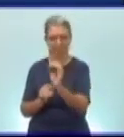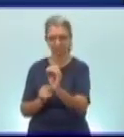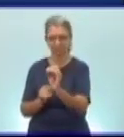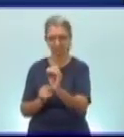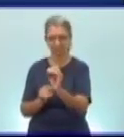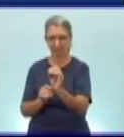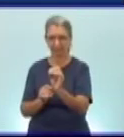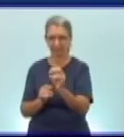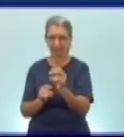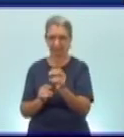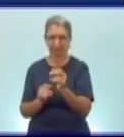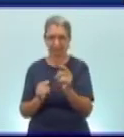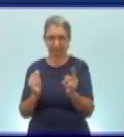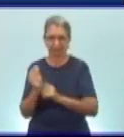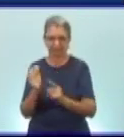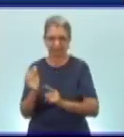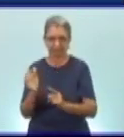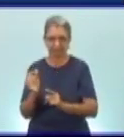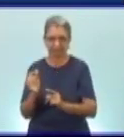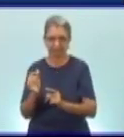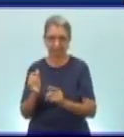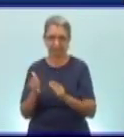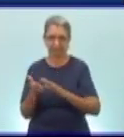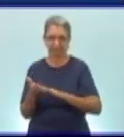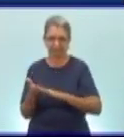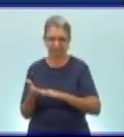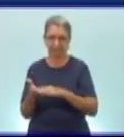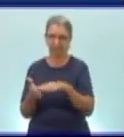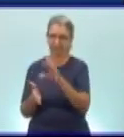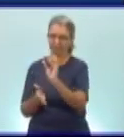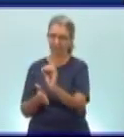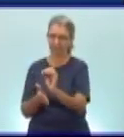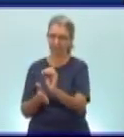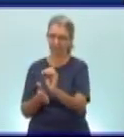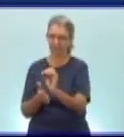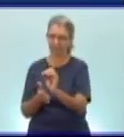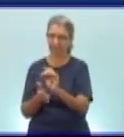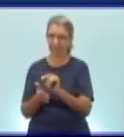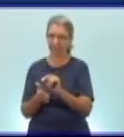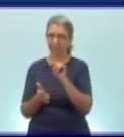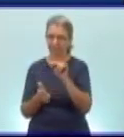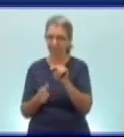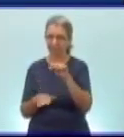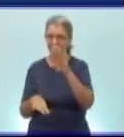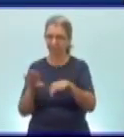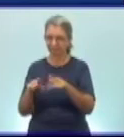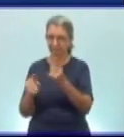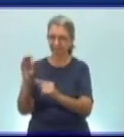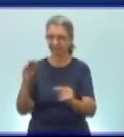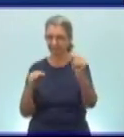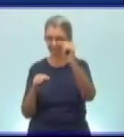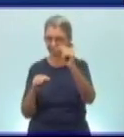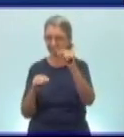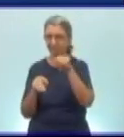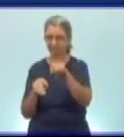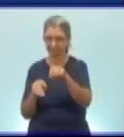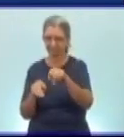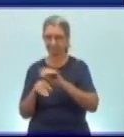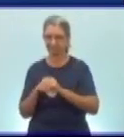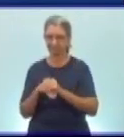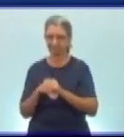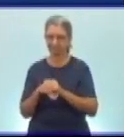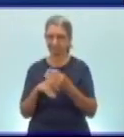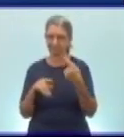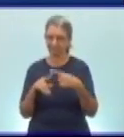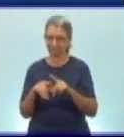cinética también depende de ella. Recuérdense que todo cuerpo que cuando se mueve adquiere este tipo de energía. Para calcularla era un medio